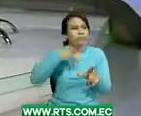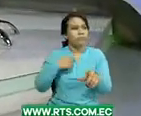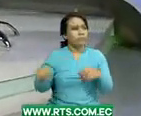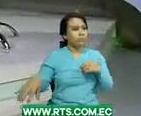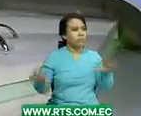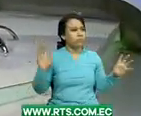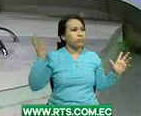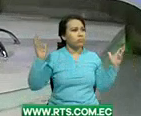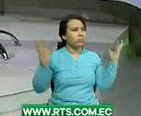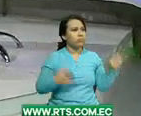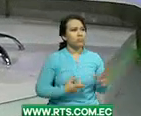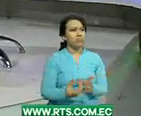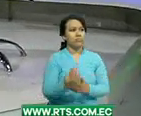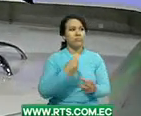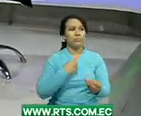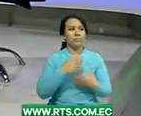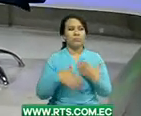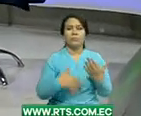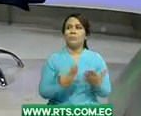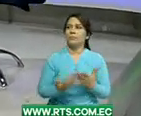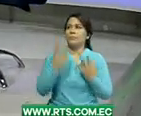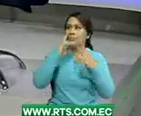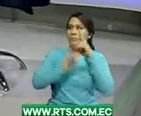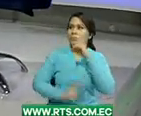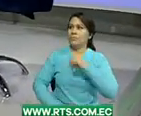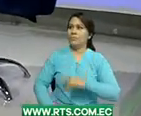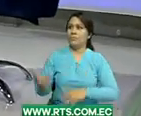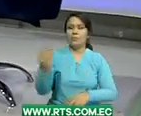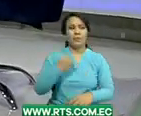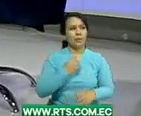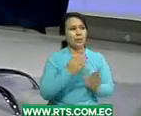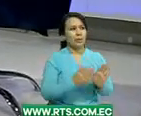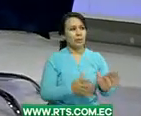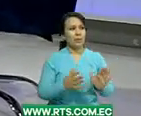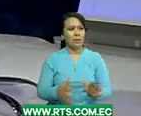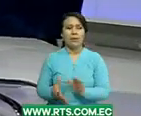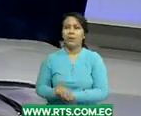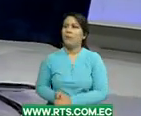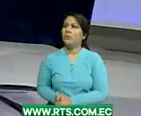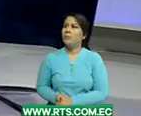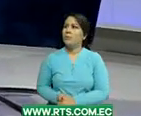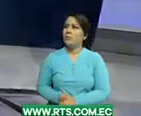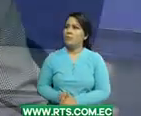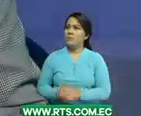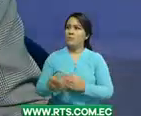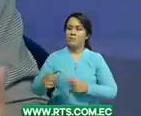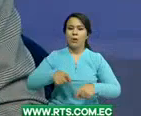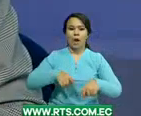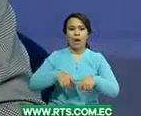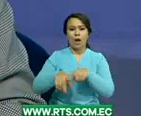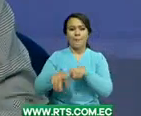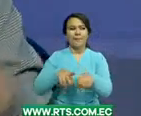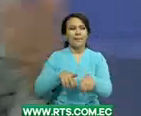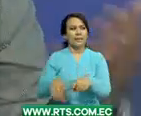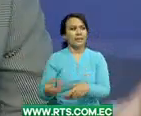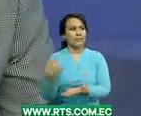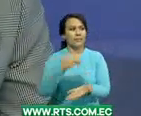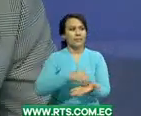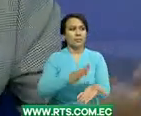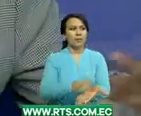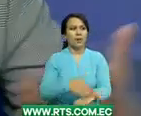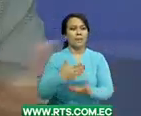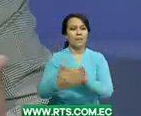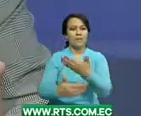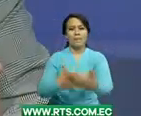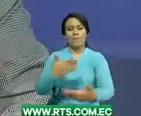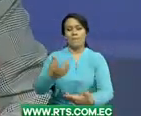los presupuestos participativos. Tenemos que tener aliados estratégicos como son los GATS, porque ellos tienen también la competencia en prevención del delito y en gestión de riesgos.